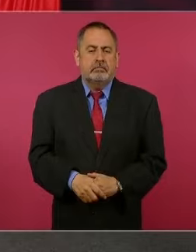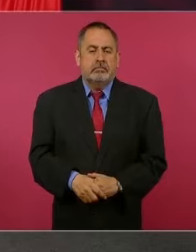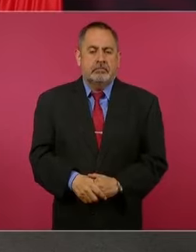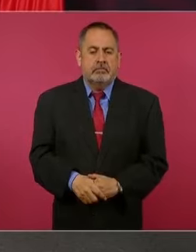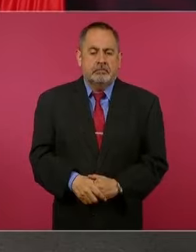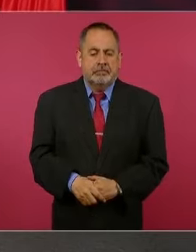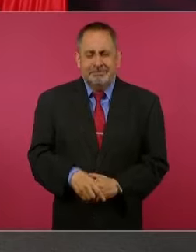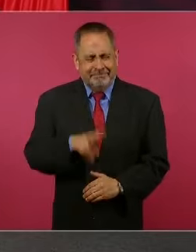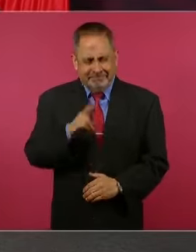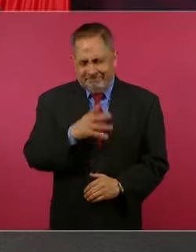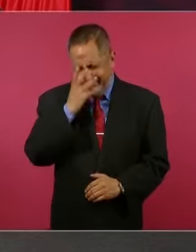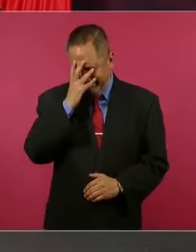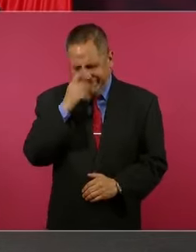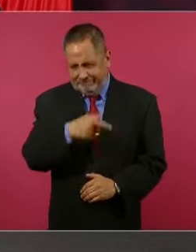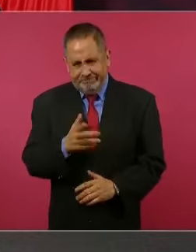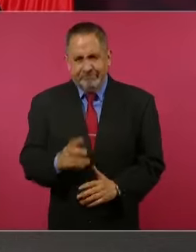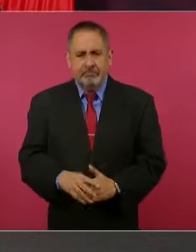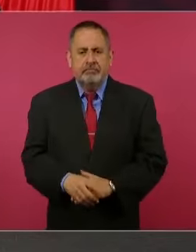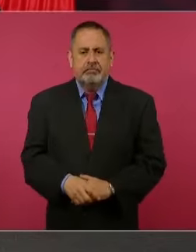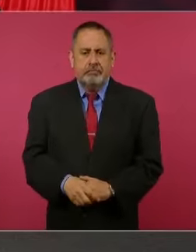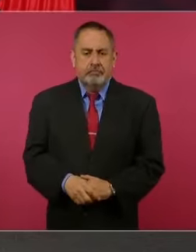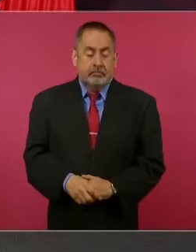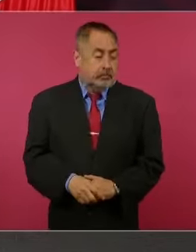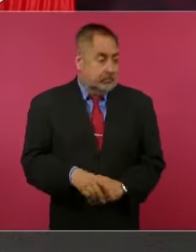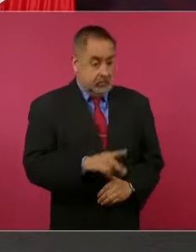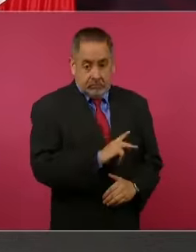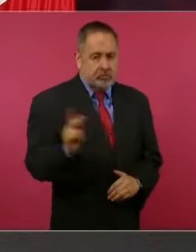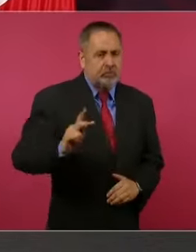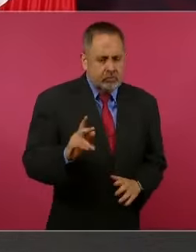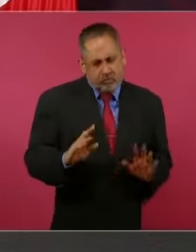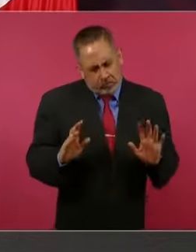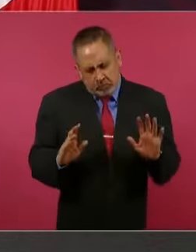una vergüenza no